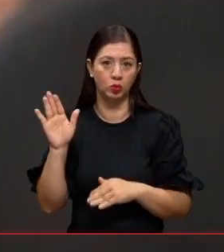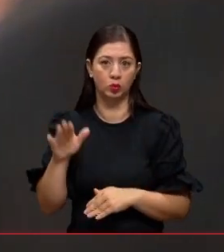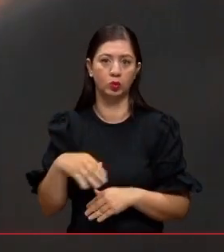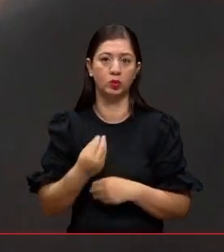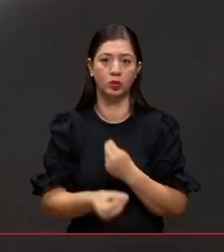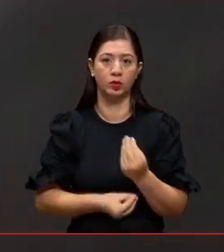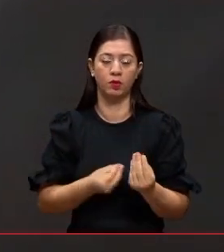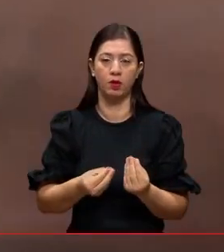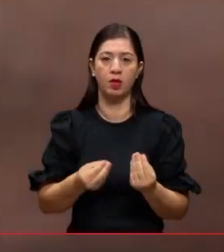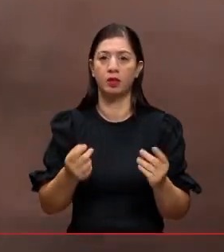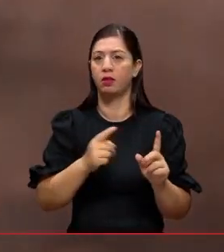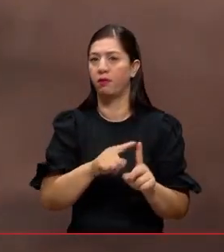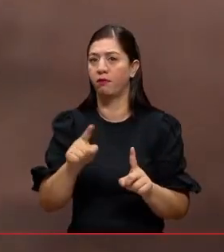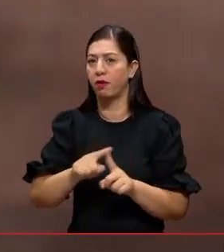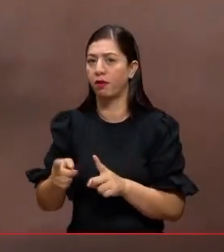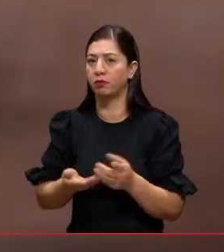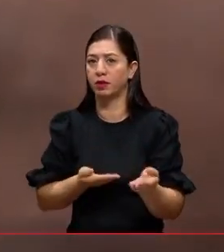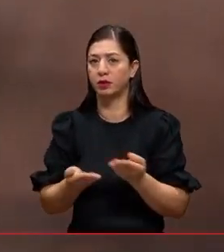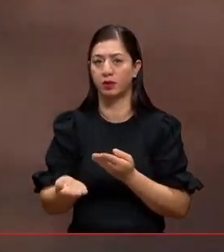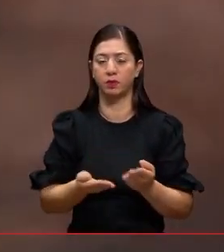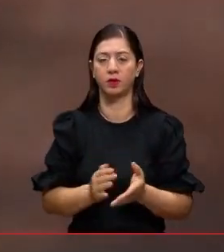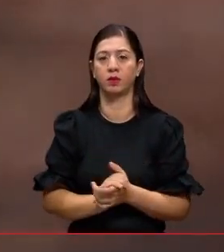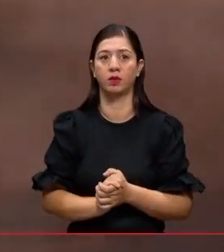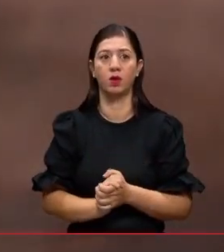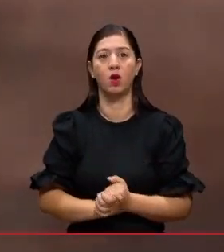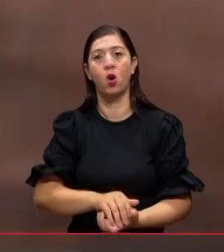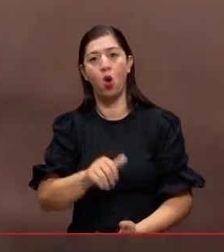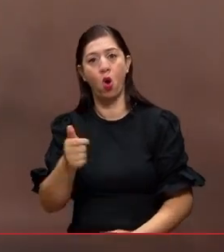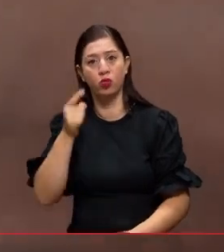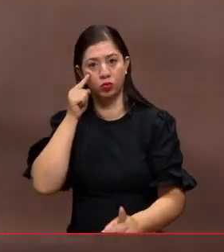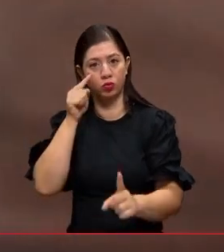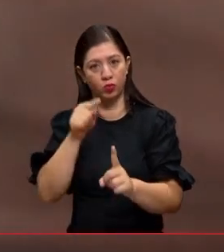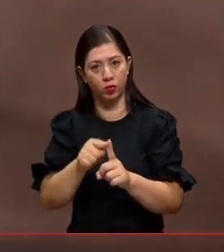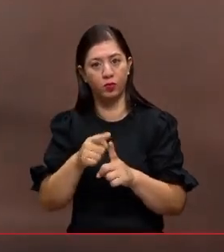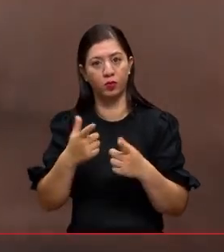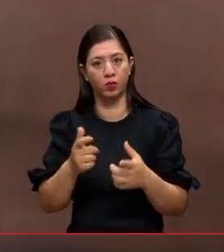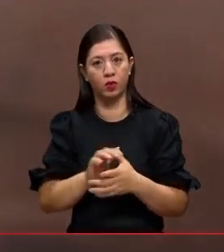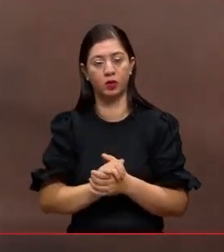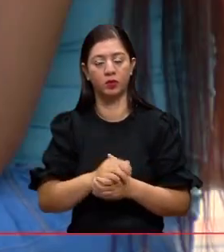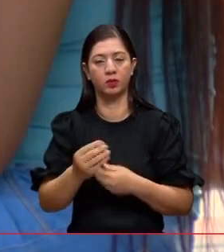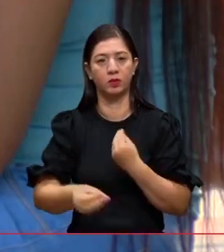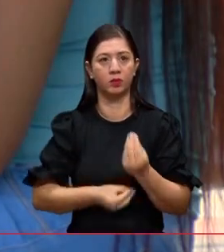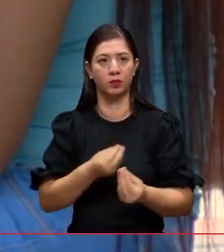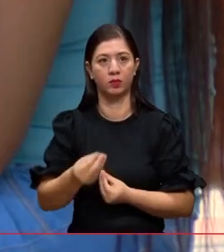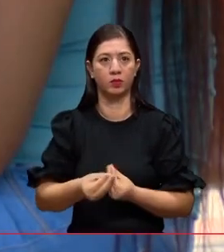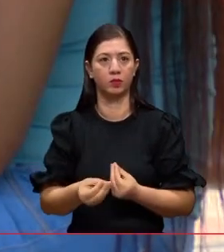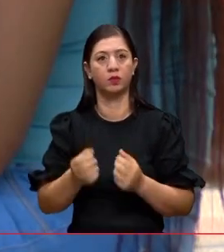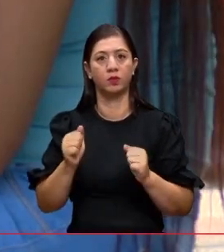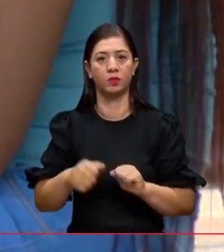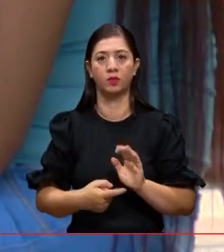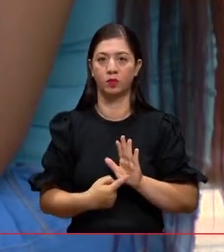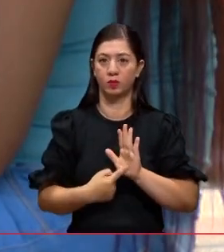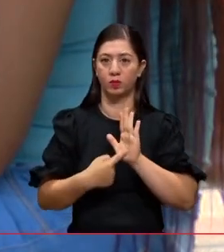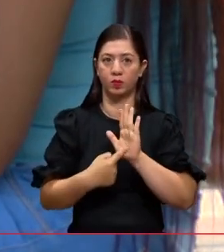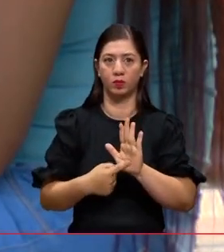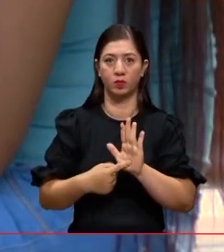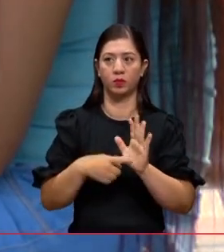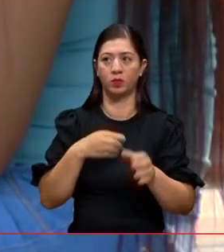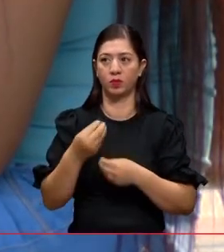una infinidad de productos y servicios. Otro de sus más grandes propósitos es generar empleo, por lo que presenta una